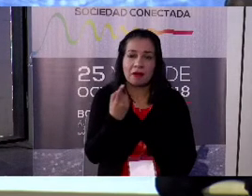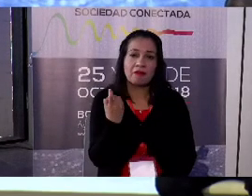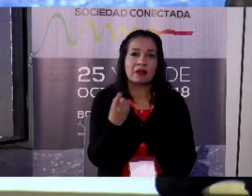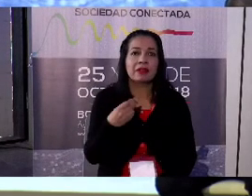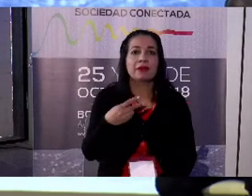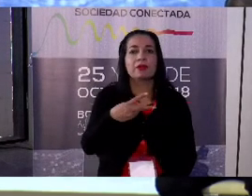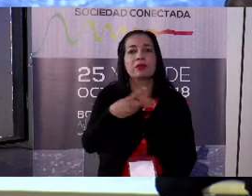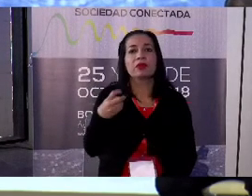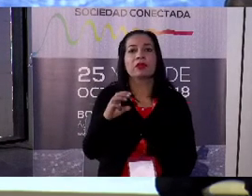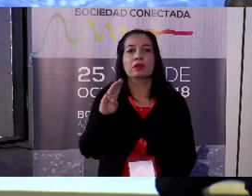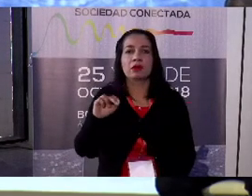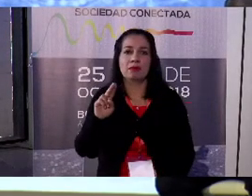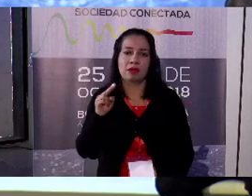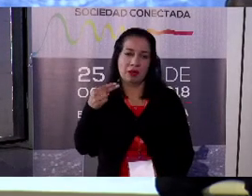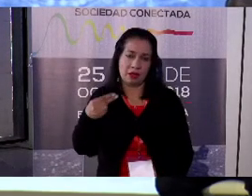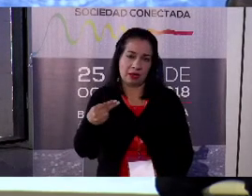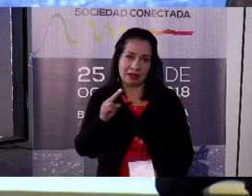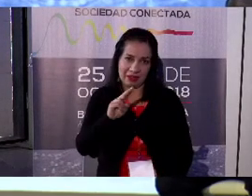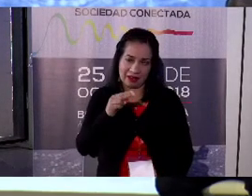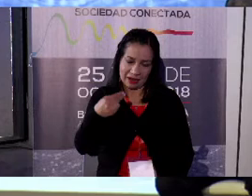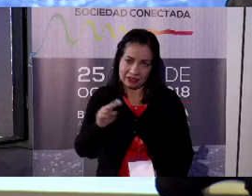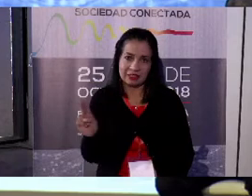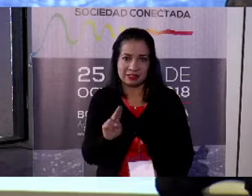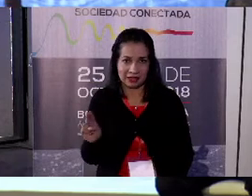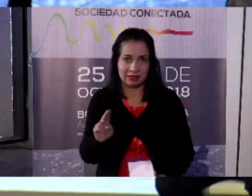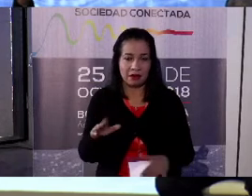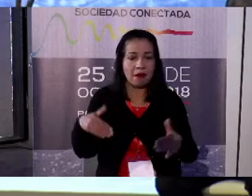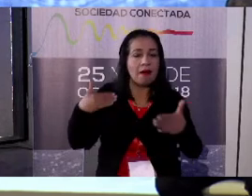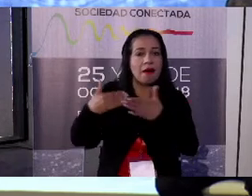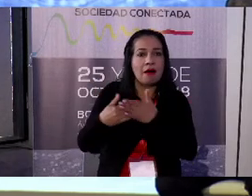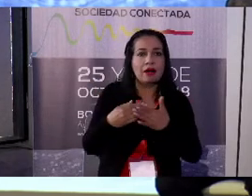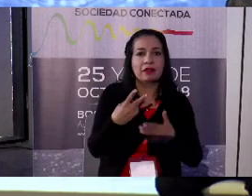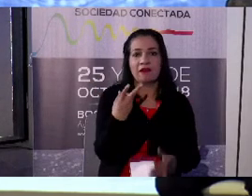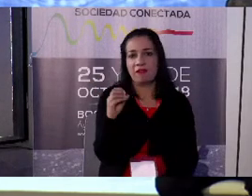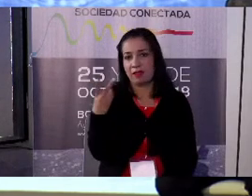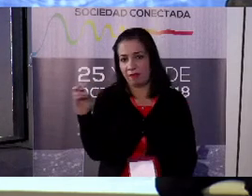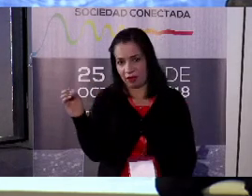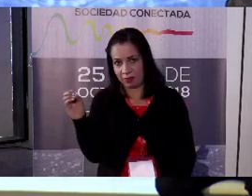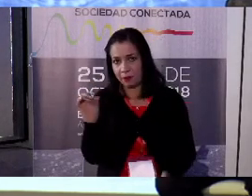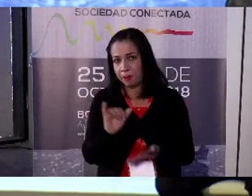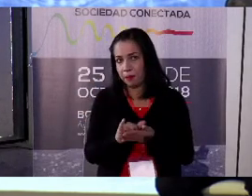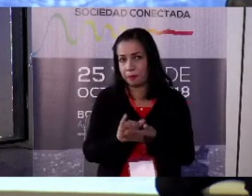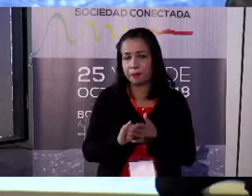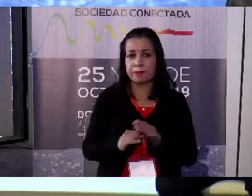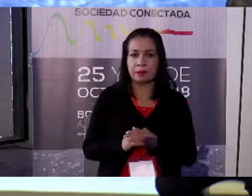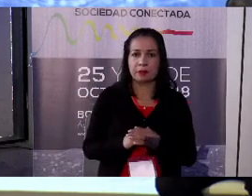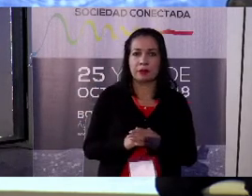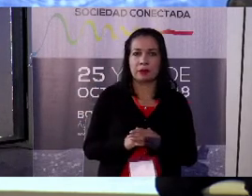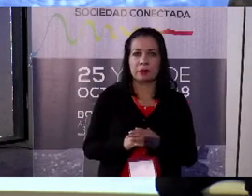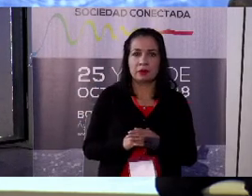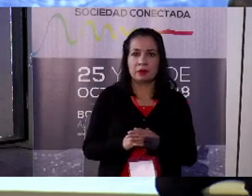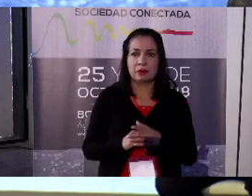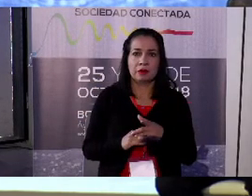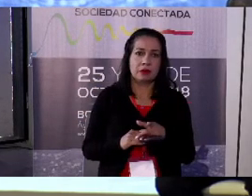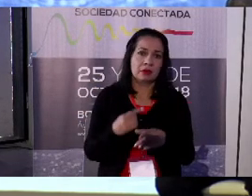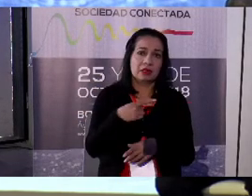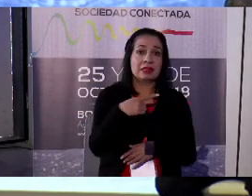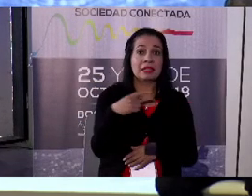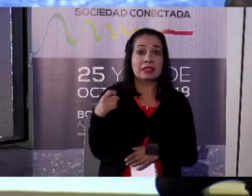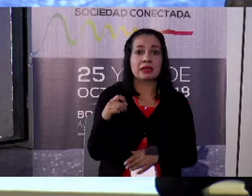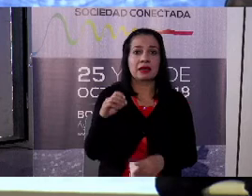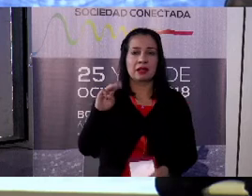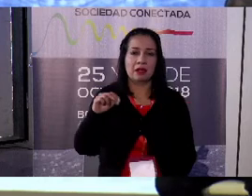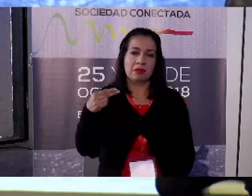mhz para el 2020 los otros países que hagan su cálculo eh 100 mhz saldrá de la banda de 700